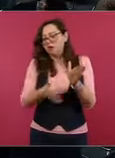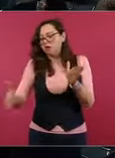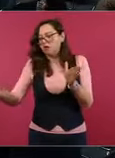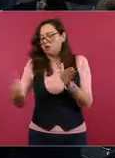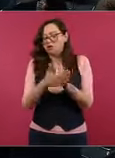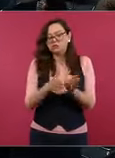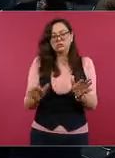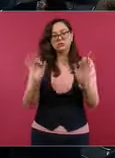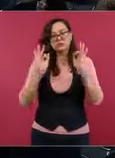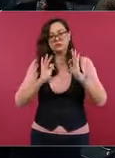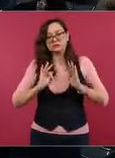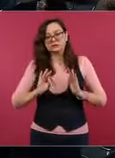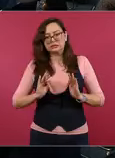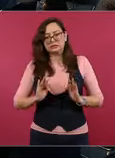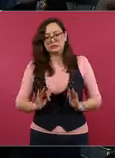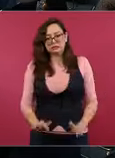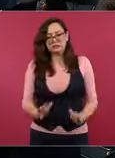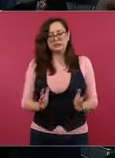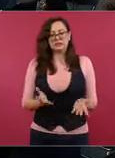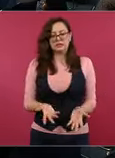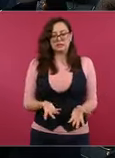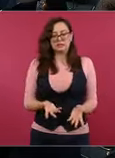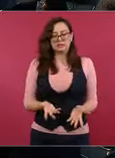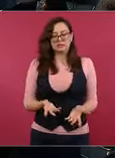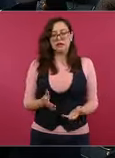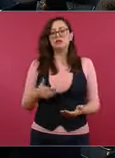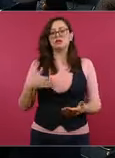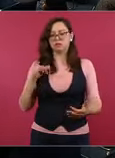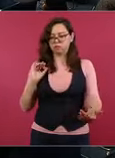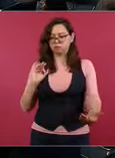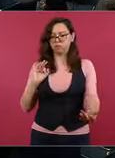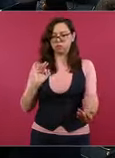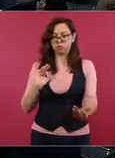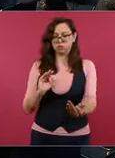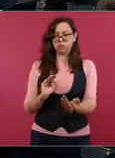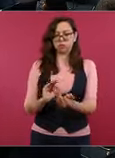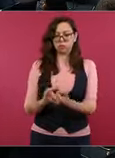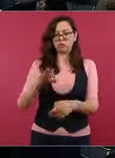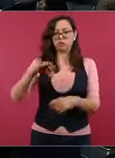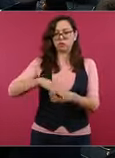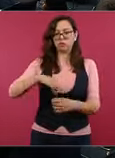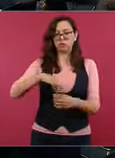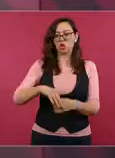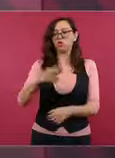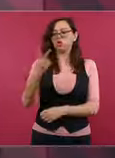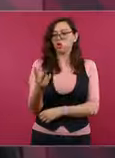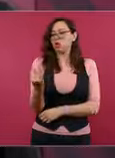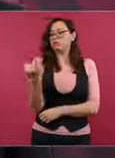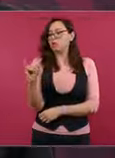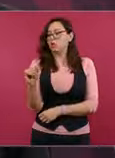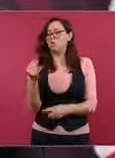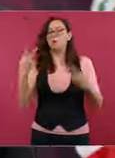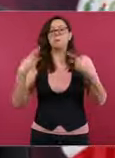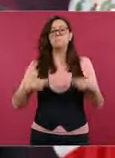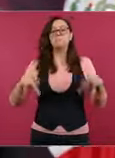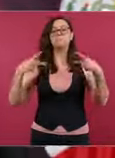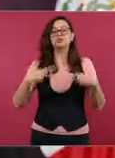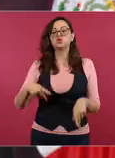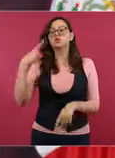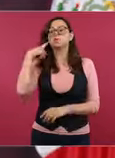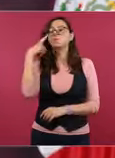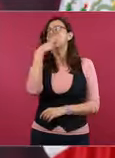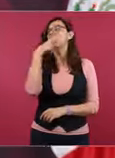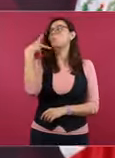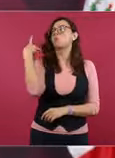que se vaya la elección el 2 de junio y que cada quien de manera libre